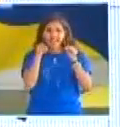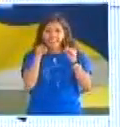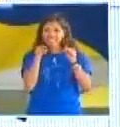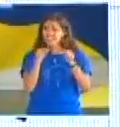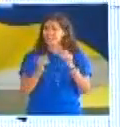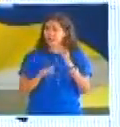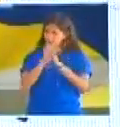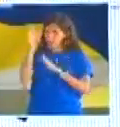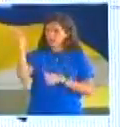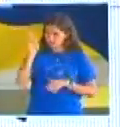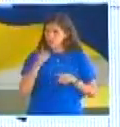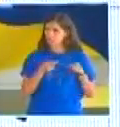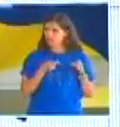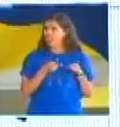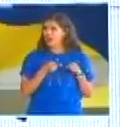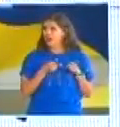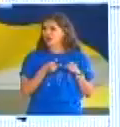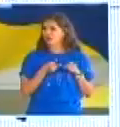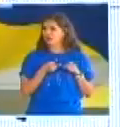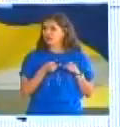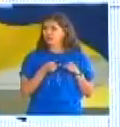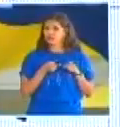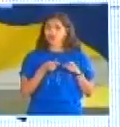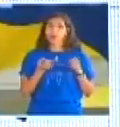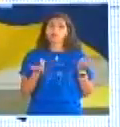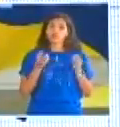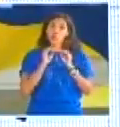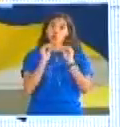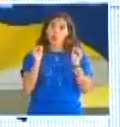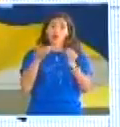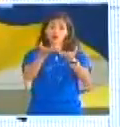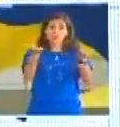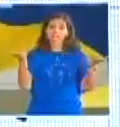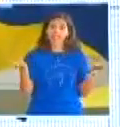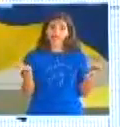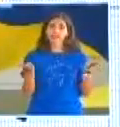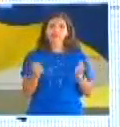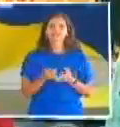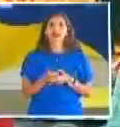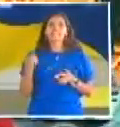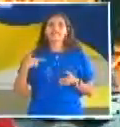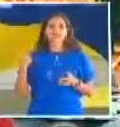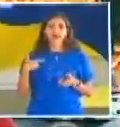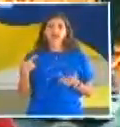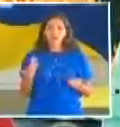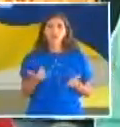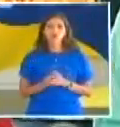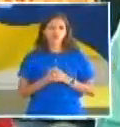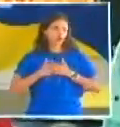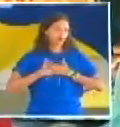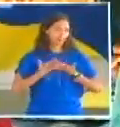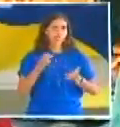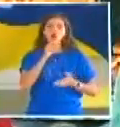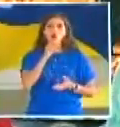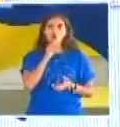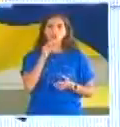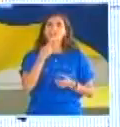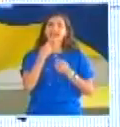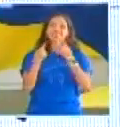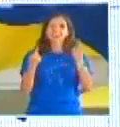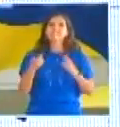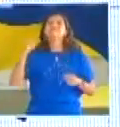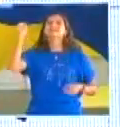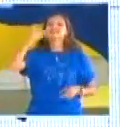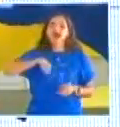Venezuela? Por eso yo los convoco a ustedes. Tenemos una oportunidad de oro, de decirle sí